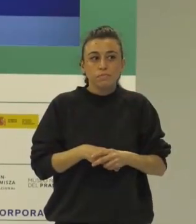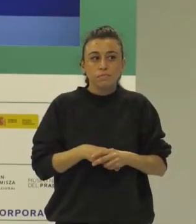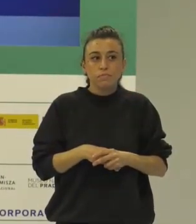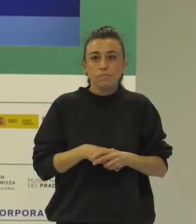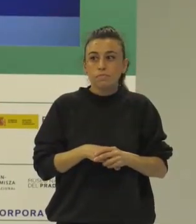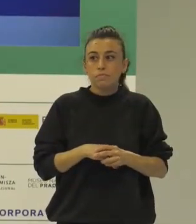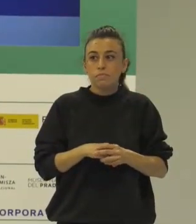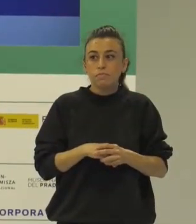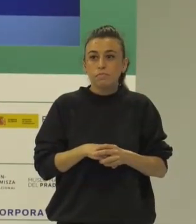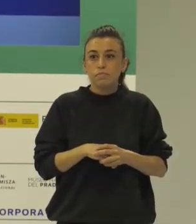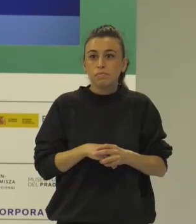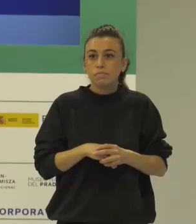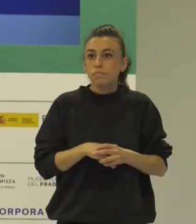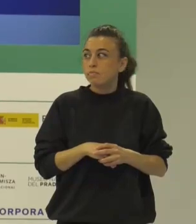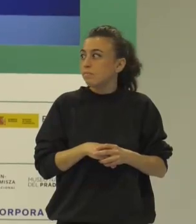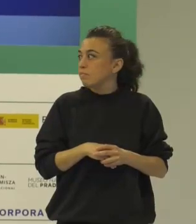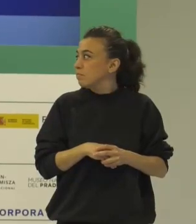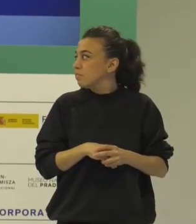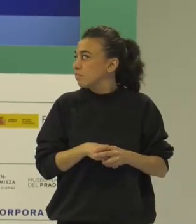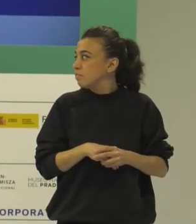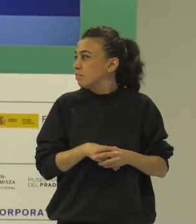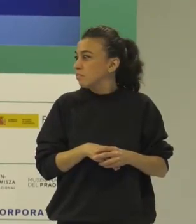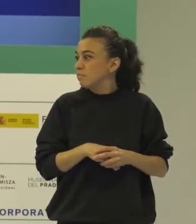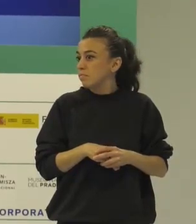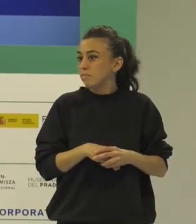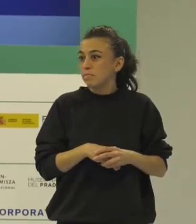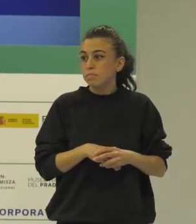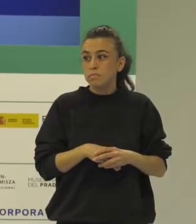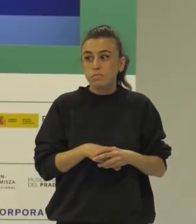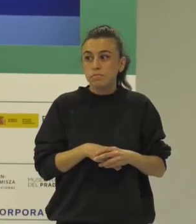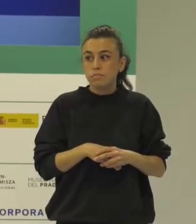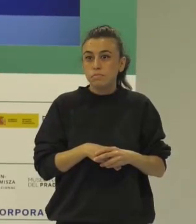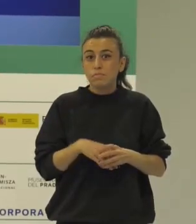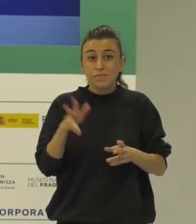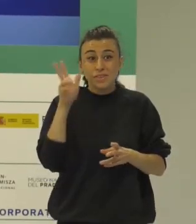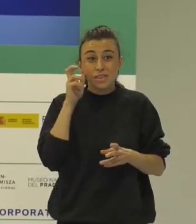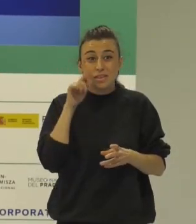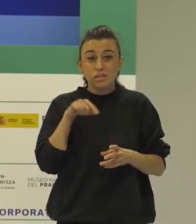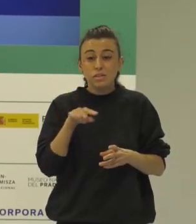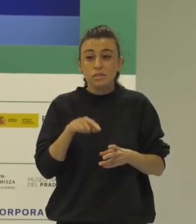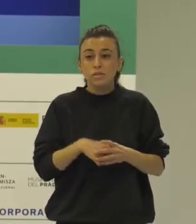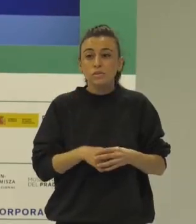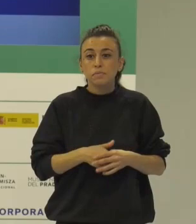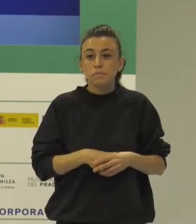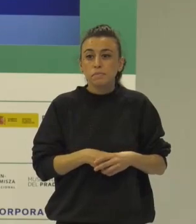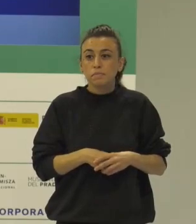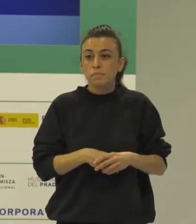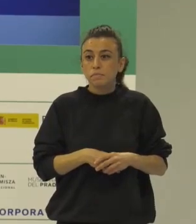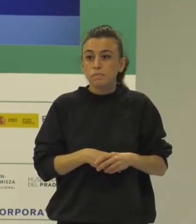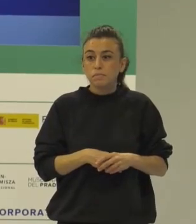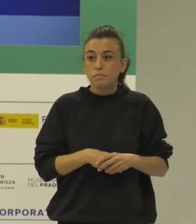Creo que se oye. ¿Se oye más o menos? ¿Se oye? ¿Se oye? Yo creo que es poco. El dios de la lluvia llora sobre Madrid. Ya.